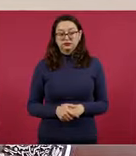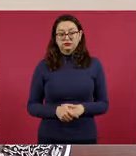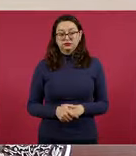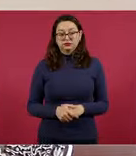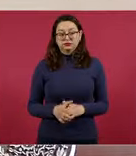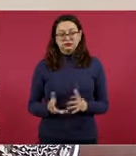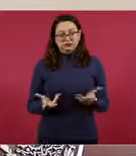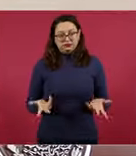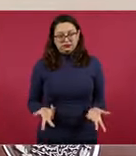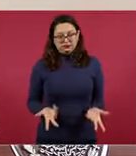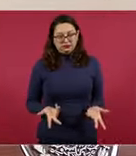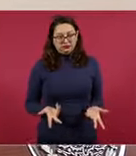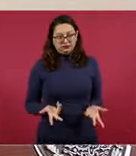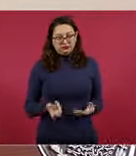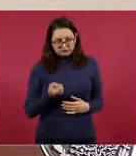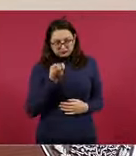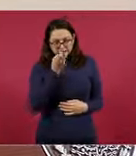declaraciones, actitudes no